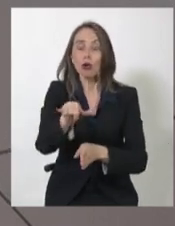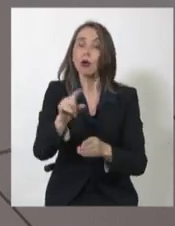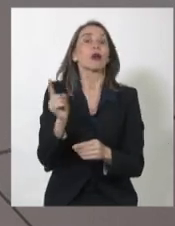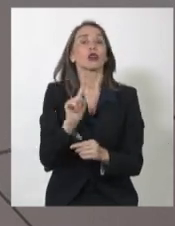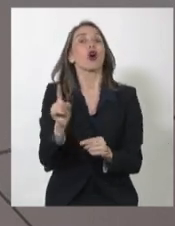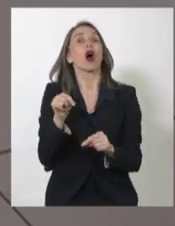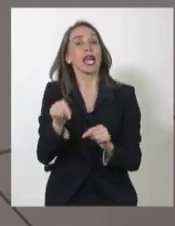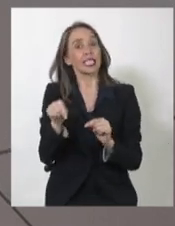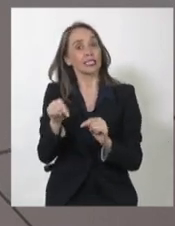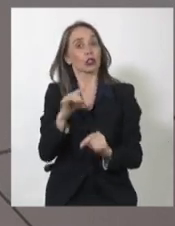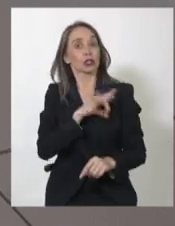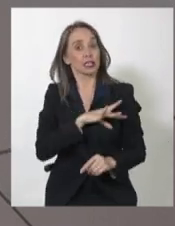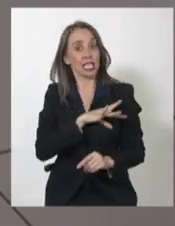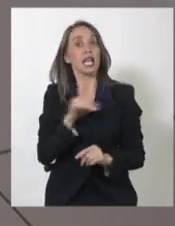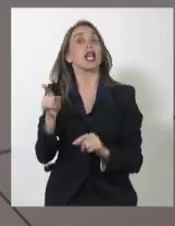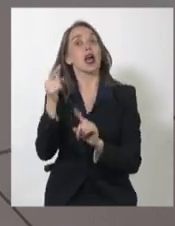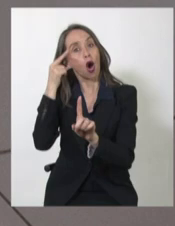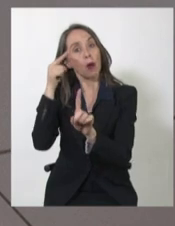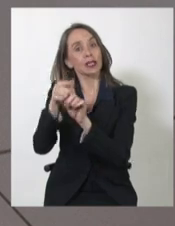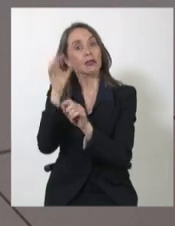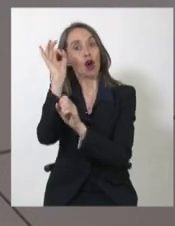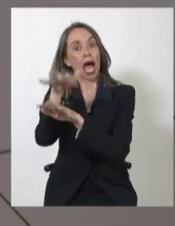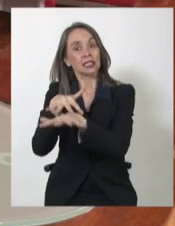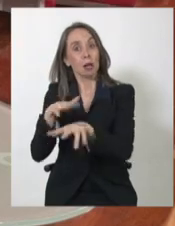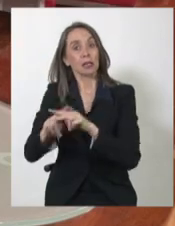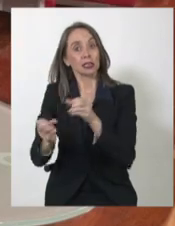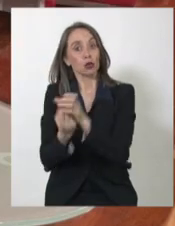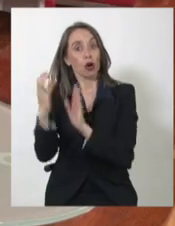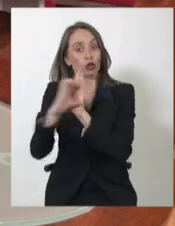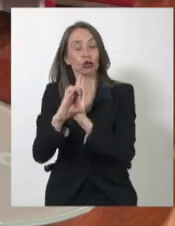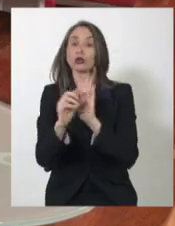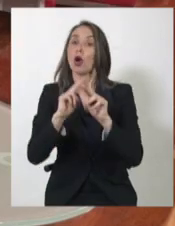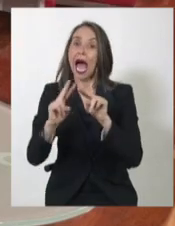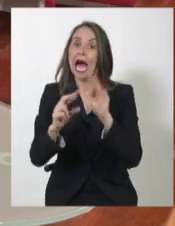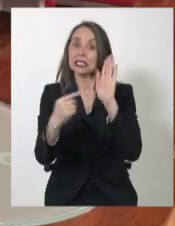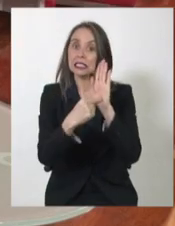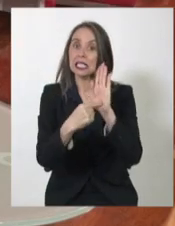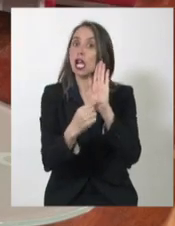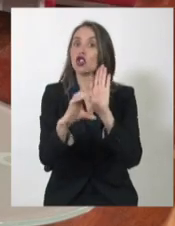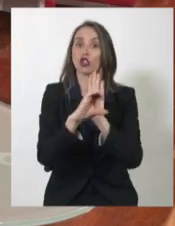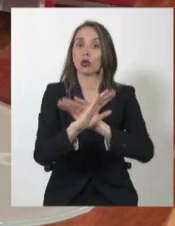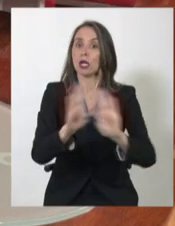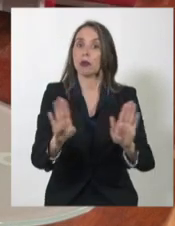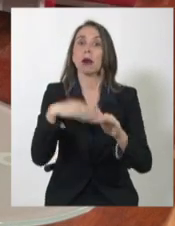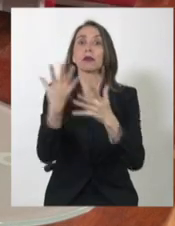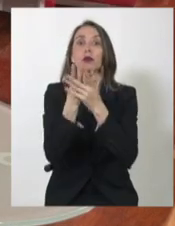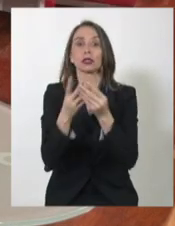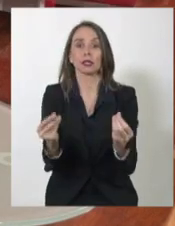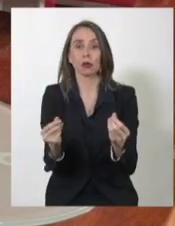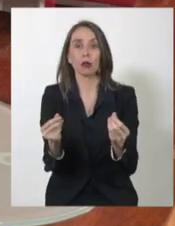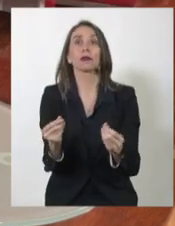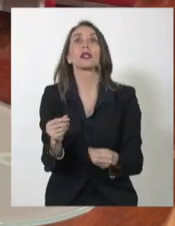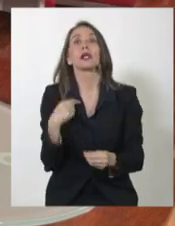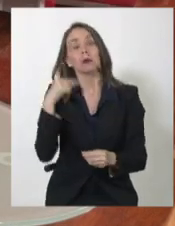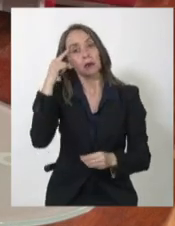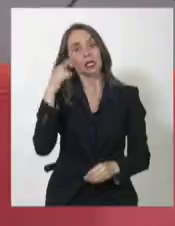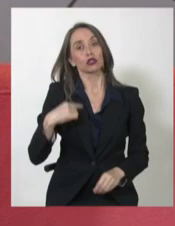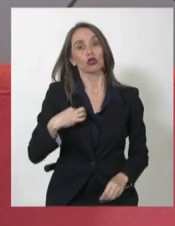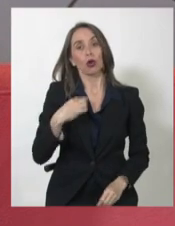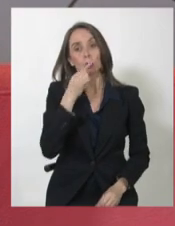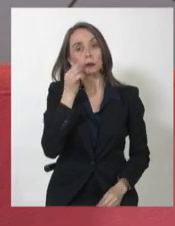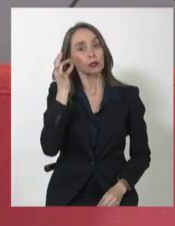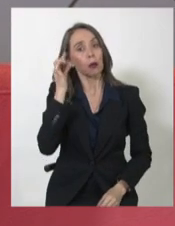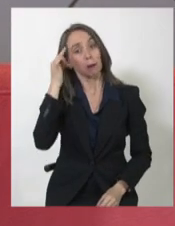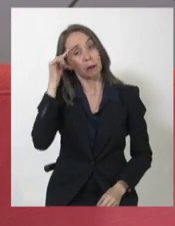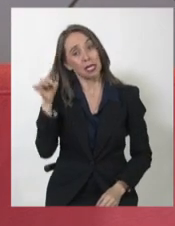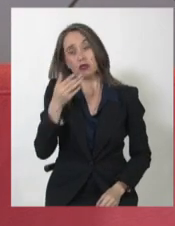Y yo esperaría que fuera de ciudadanos y ciudadanas. A mí me parece que la opción más adecuada es también la de la convención o asamblea constituyente,